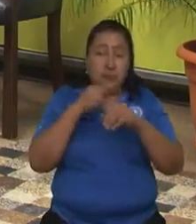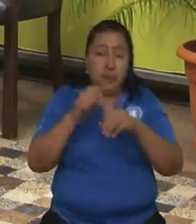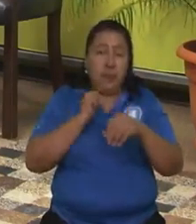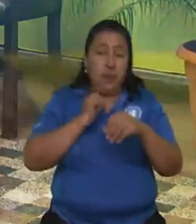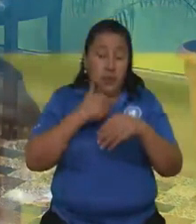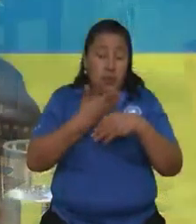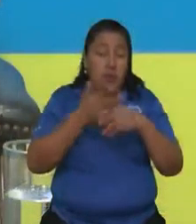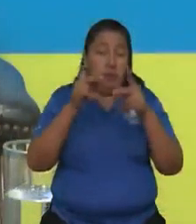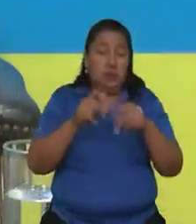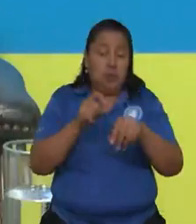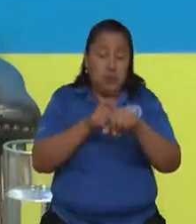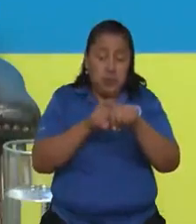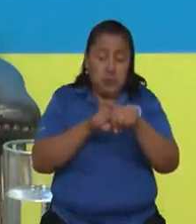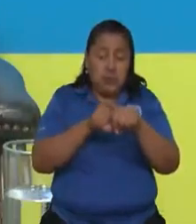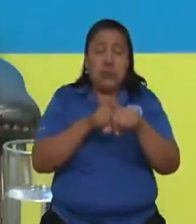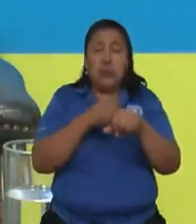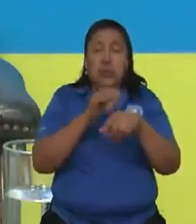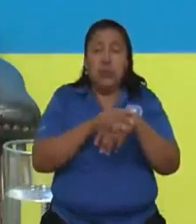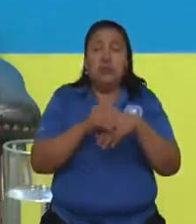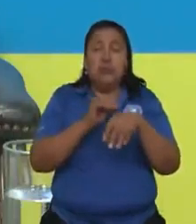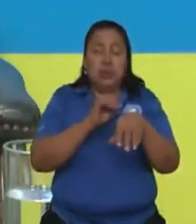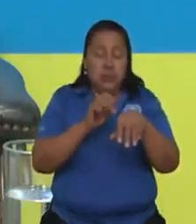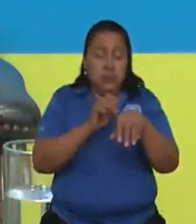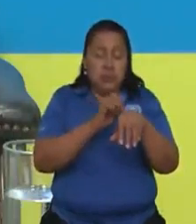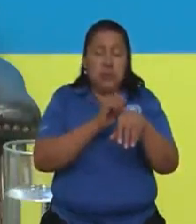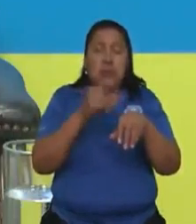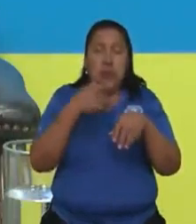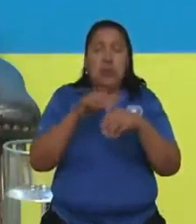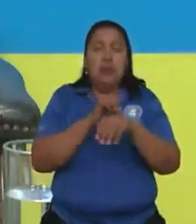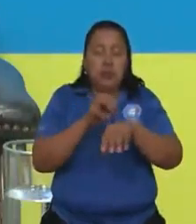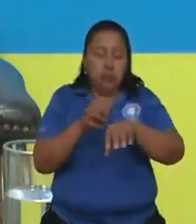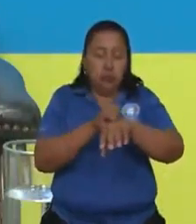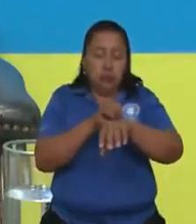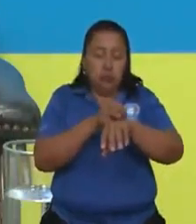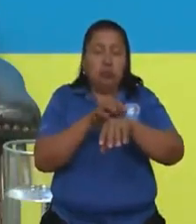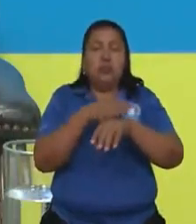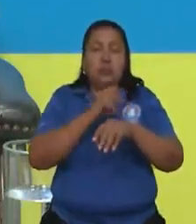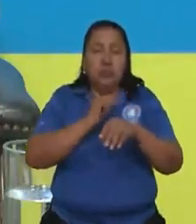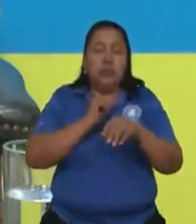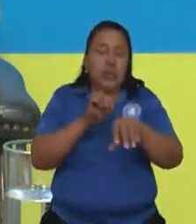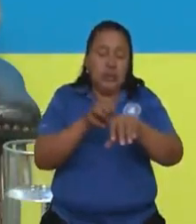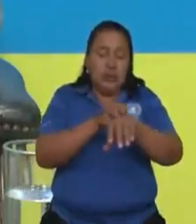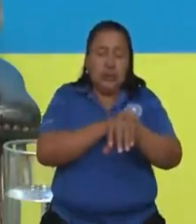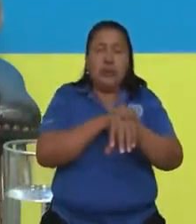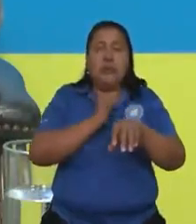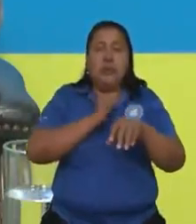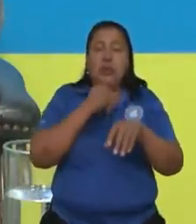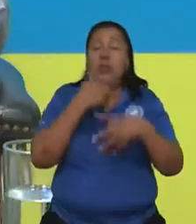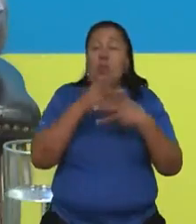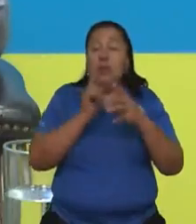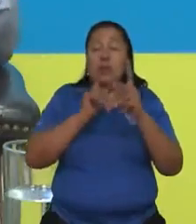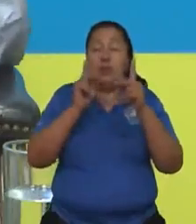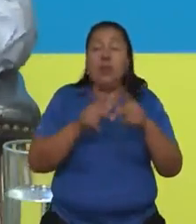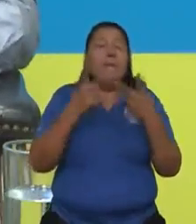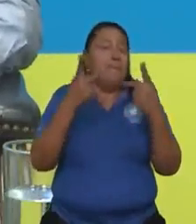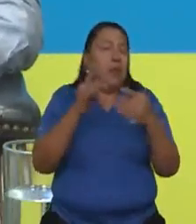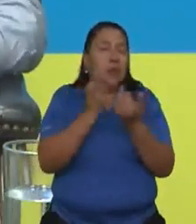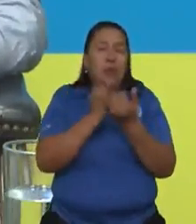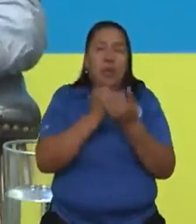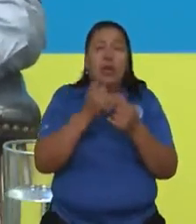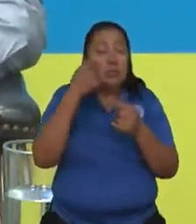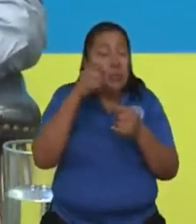lacerado, si se miran rayones, si se miran líneas verticales, eso puede sugerir que el paciente se manipuló con algún objeto.